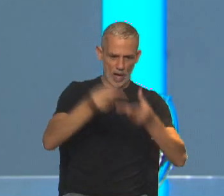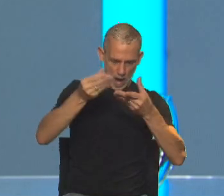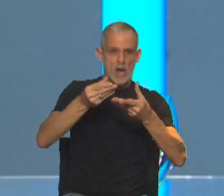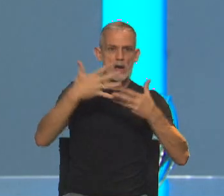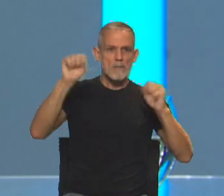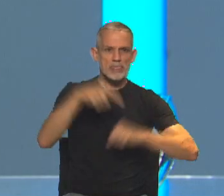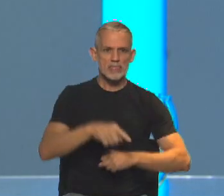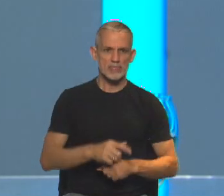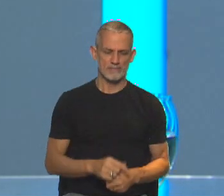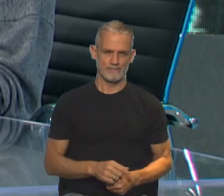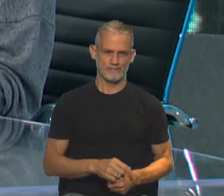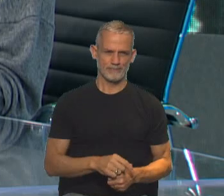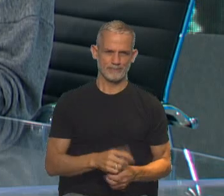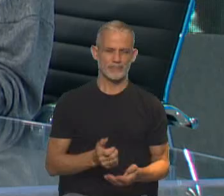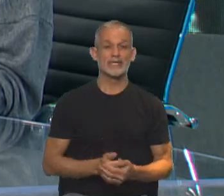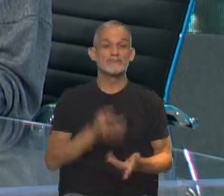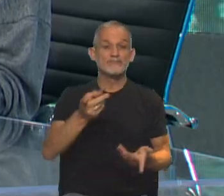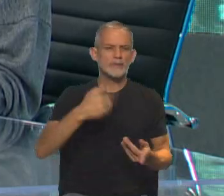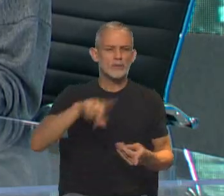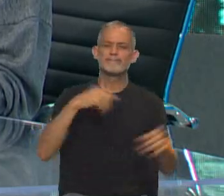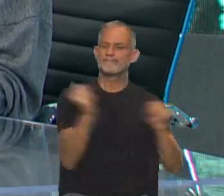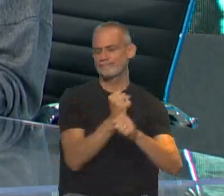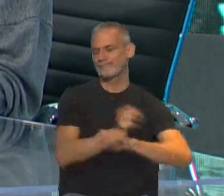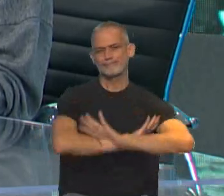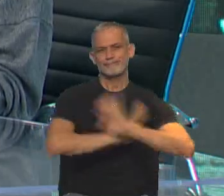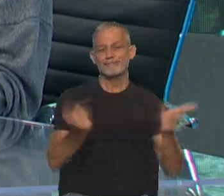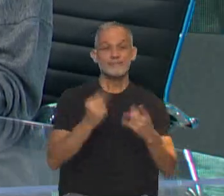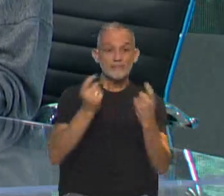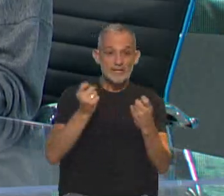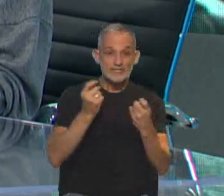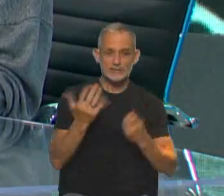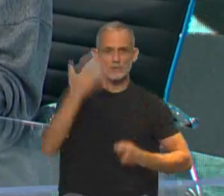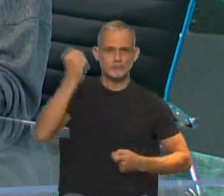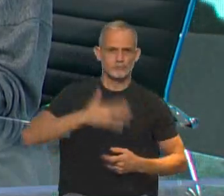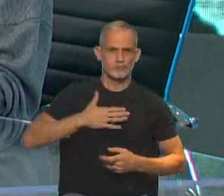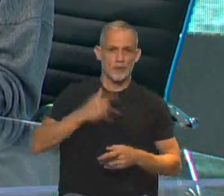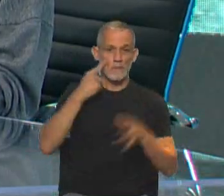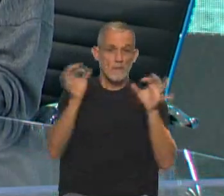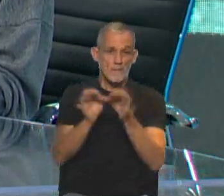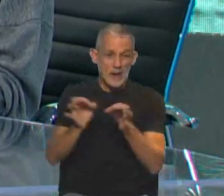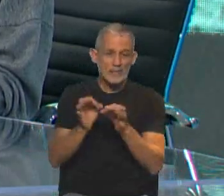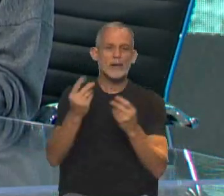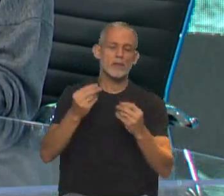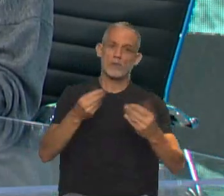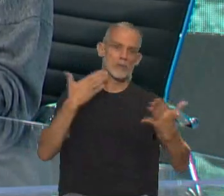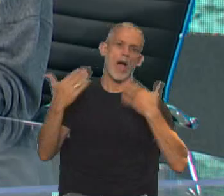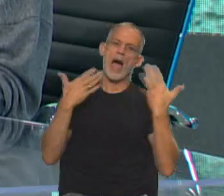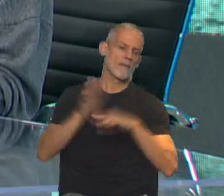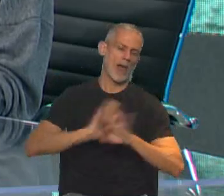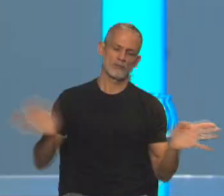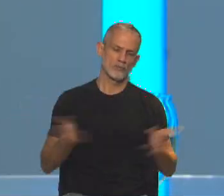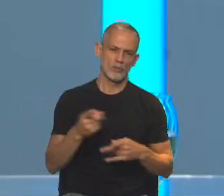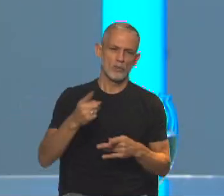que, escuchándote, Celina, lo que hacemos es ratificar la necesidad de la recuperación de la soberanía de Malvinas por la vía diplomática.